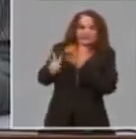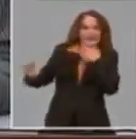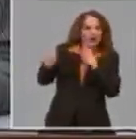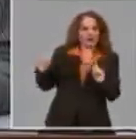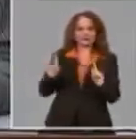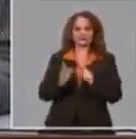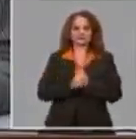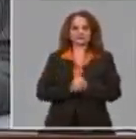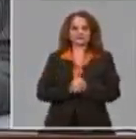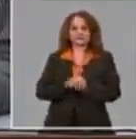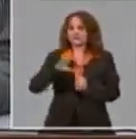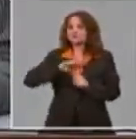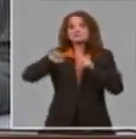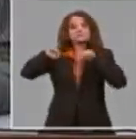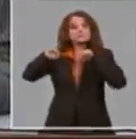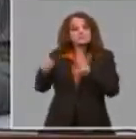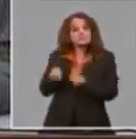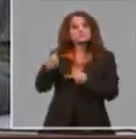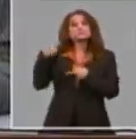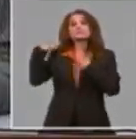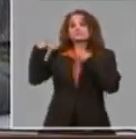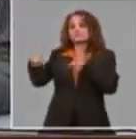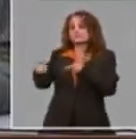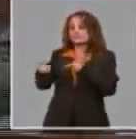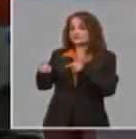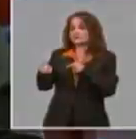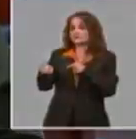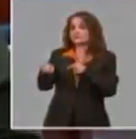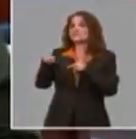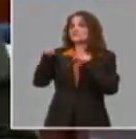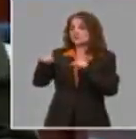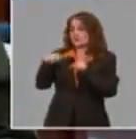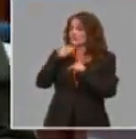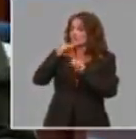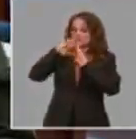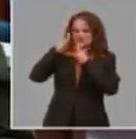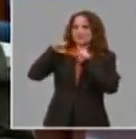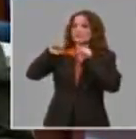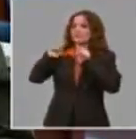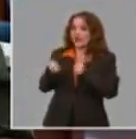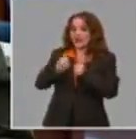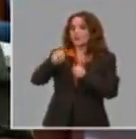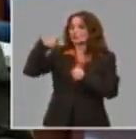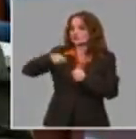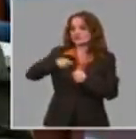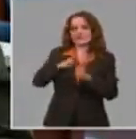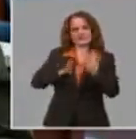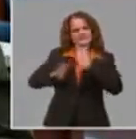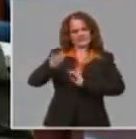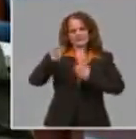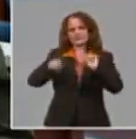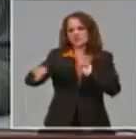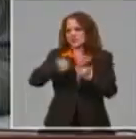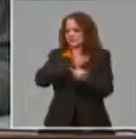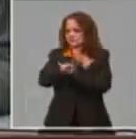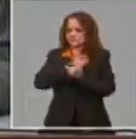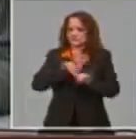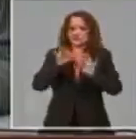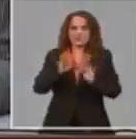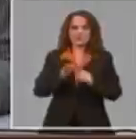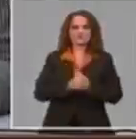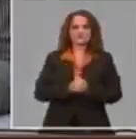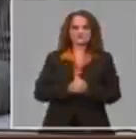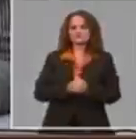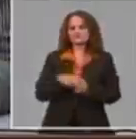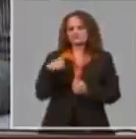severidad pero también con toda la justicia que tenemos que defender en este caso pero estoy convencido que la manera en que vamos